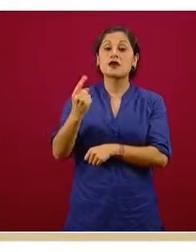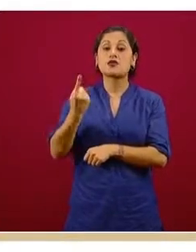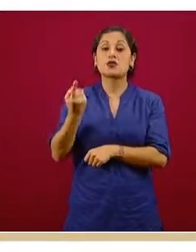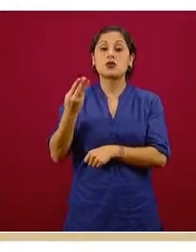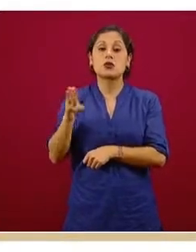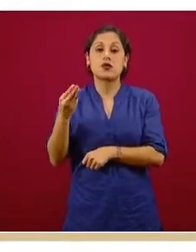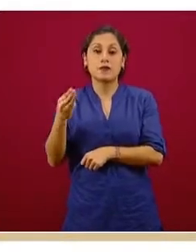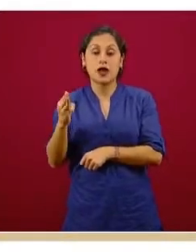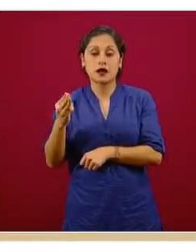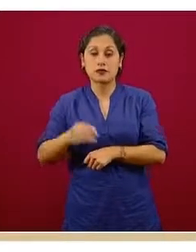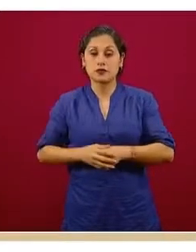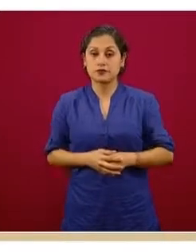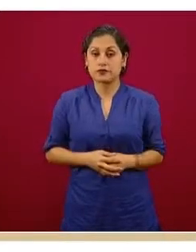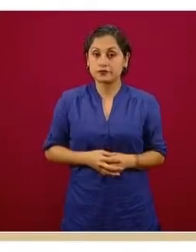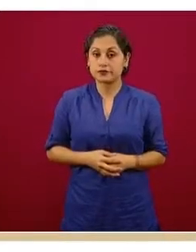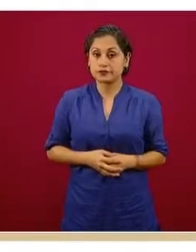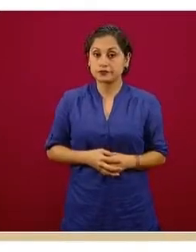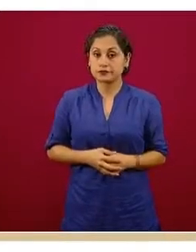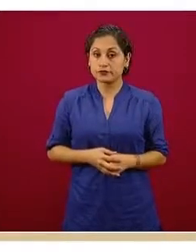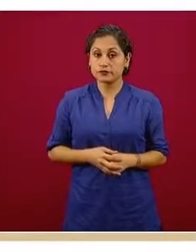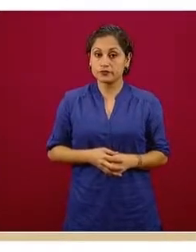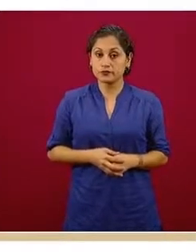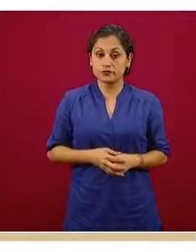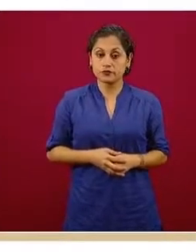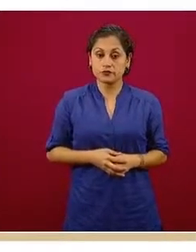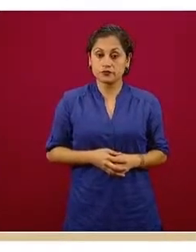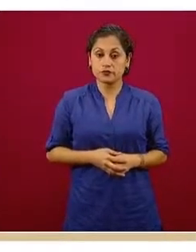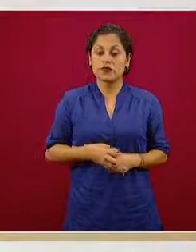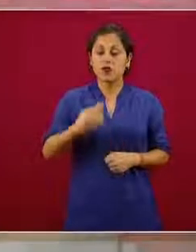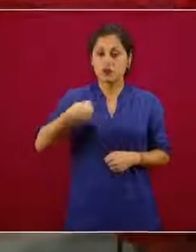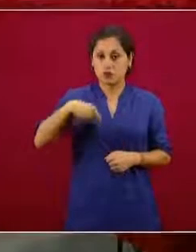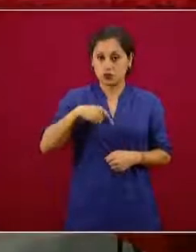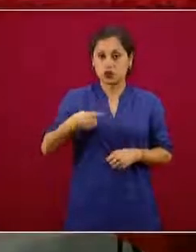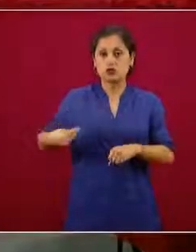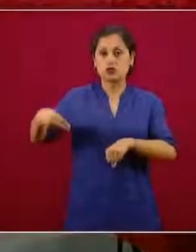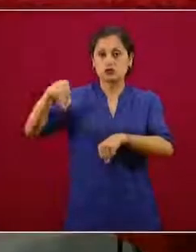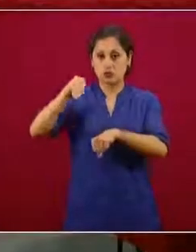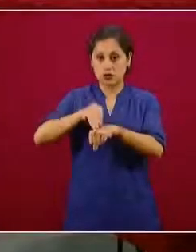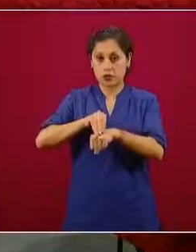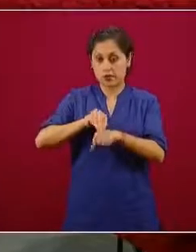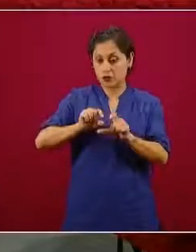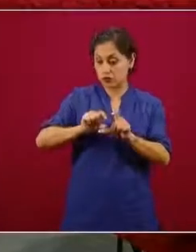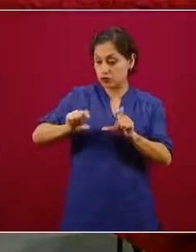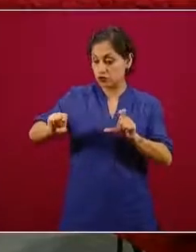mayo. Finalmente, aquí marcamos la fecha vigente cuando se hizo la